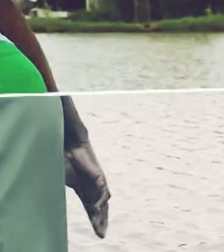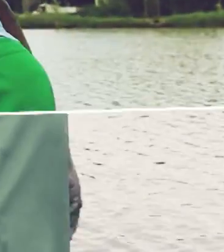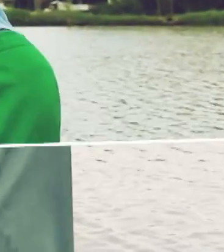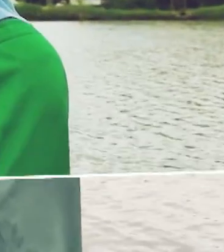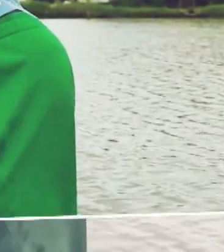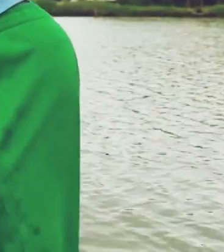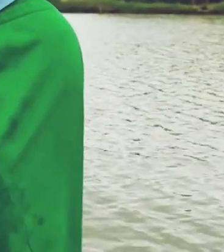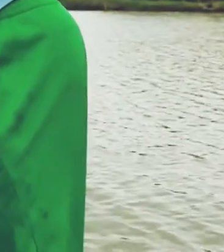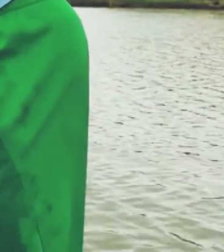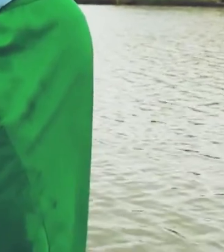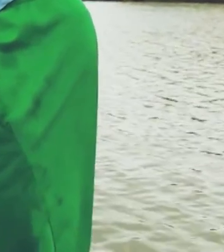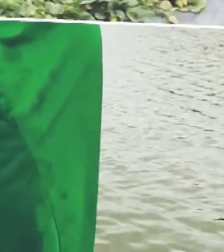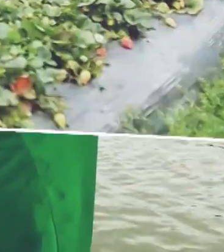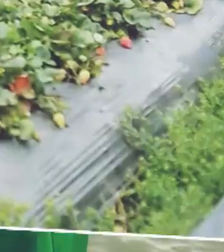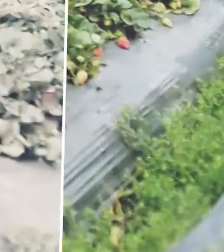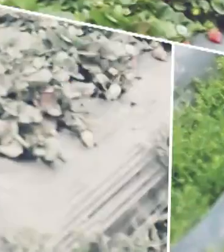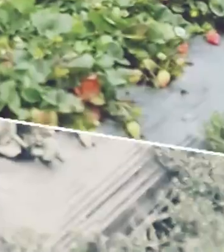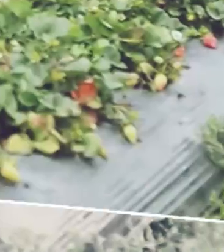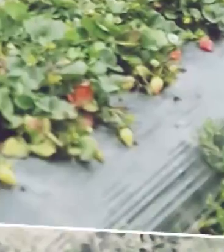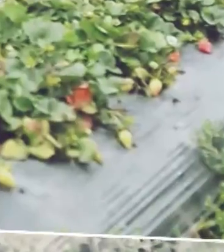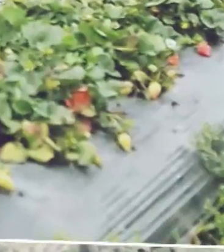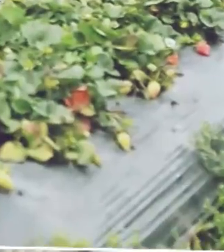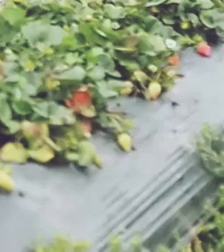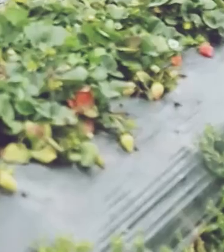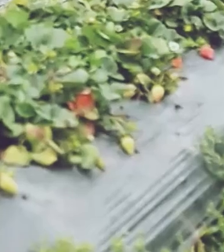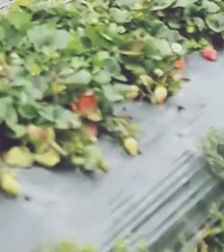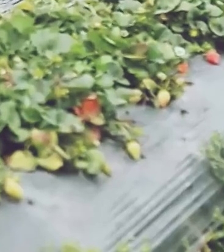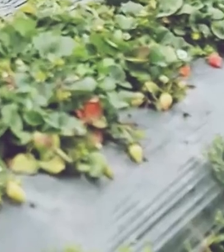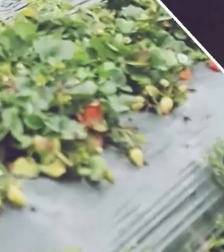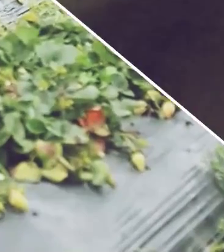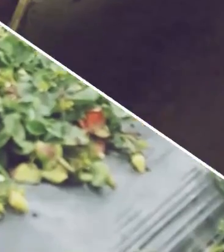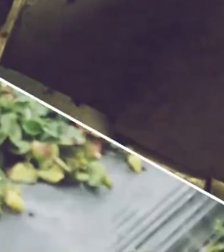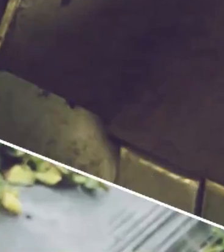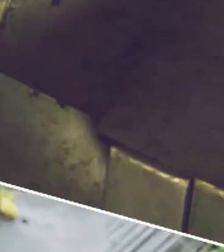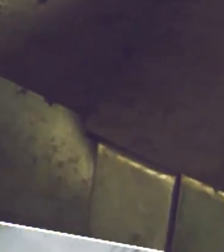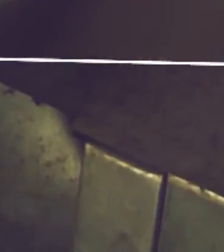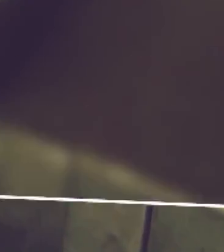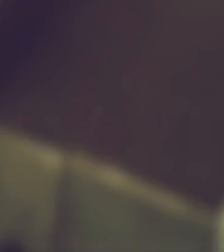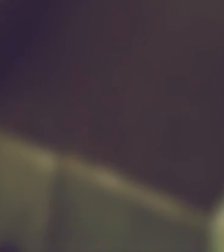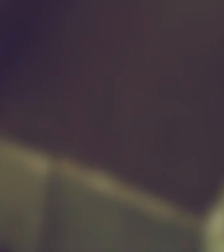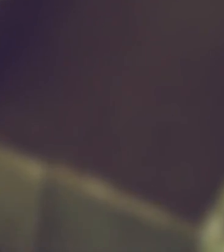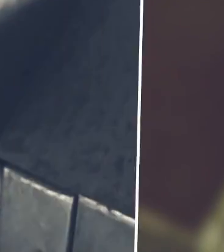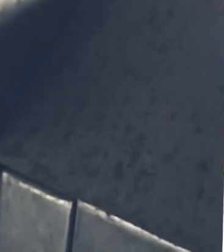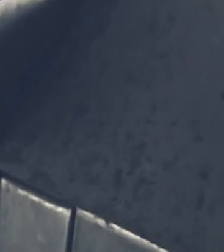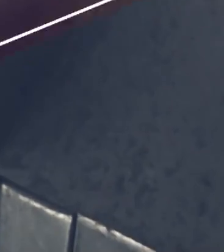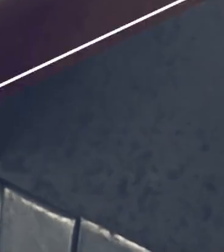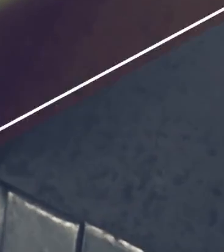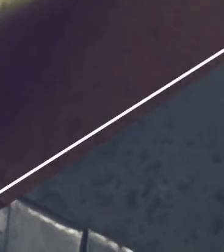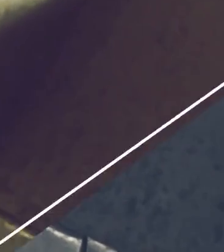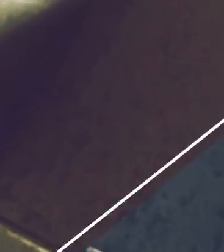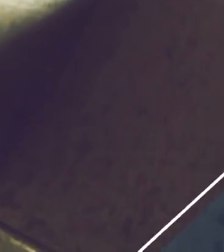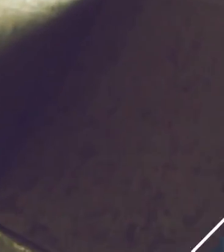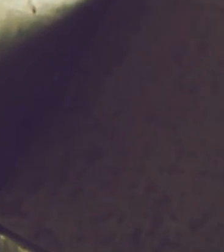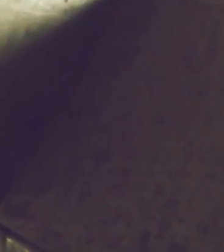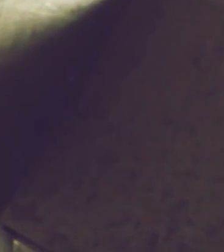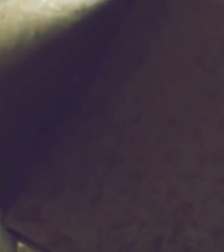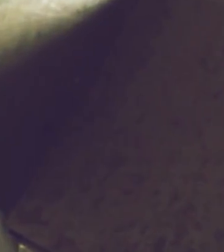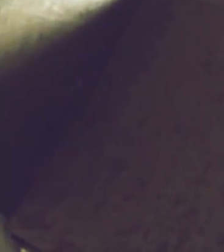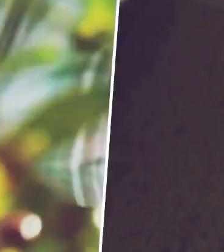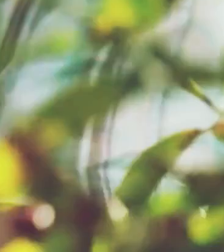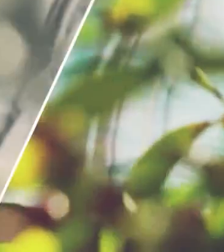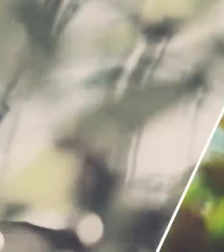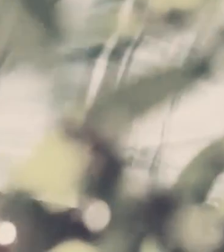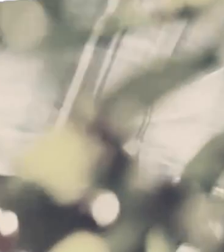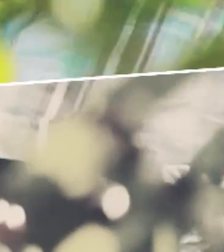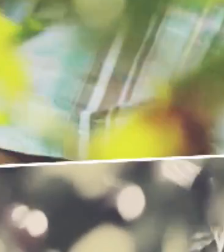El ICA durante 62 años ha velado por cultivos sanos que dan paso a unas cosechas nutritivas y abundantes. Nuestro trabajo